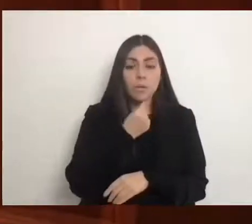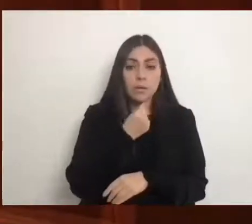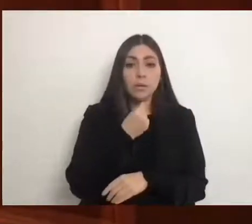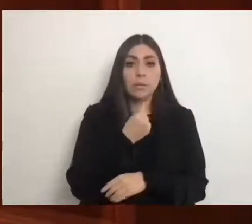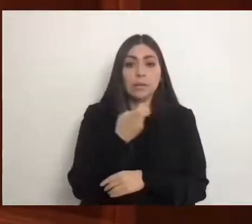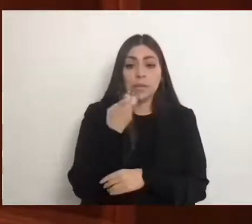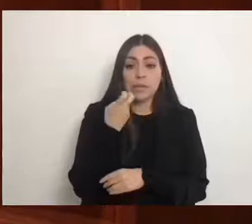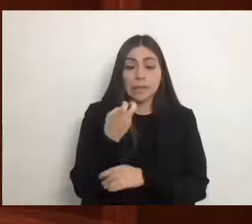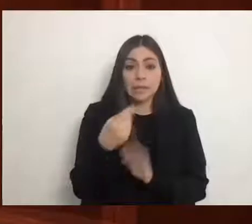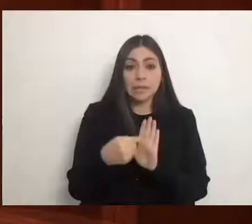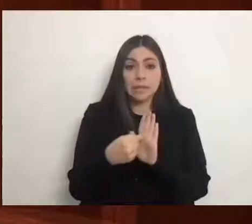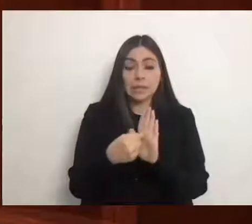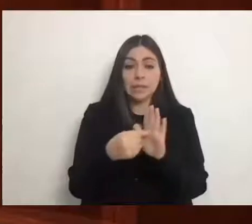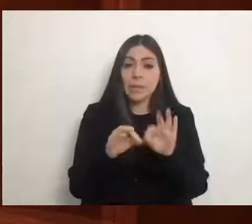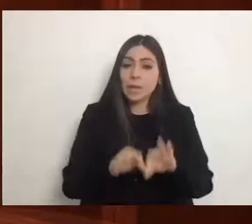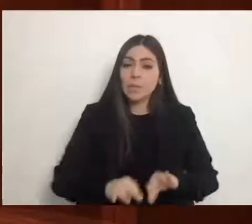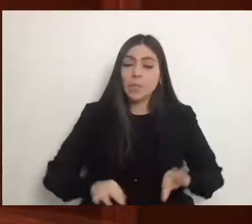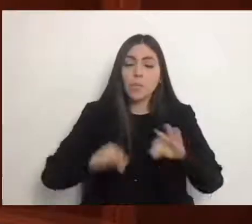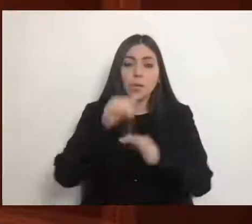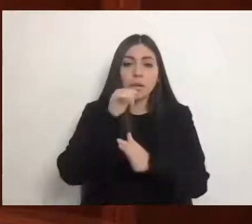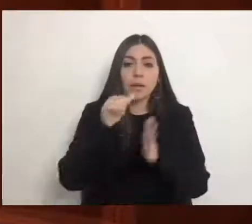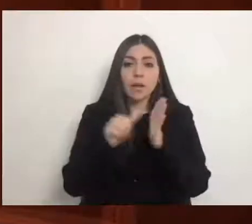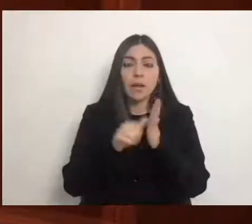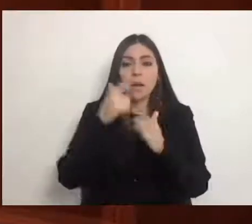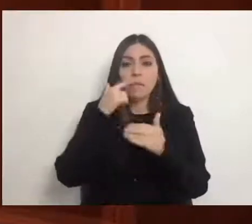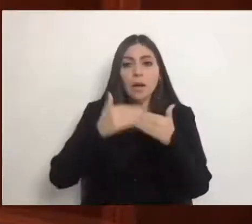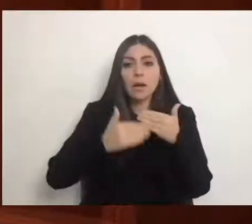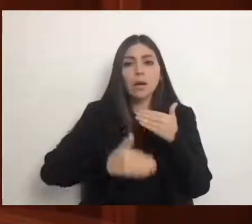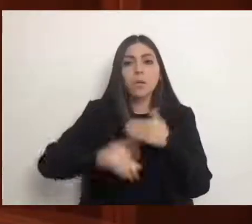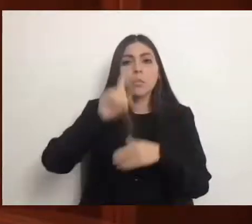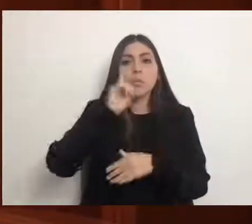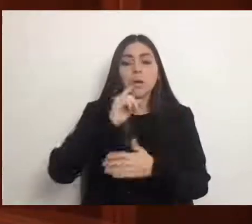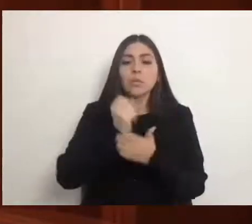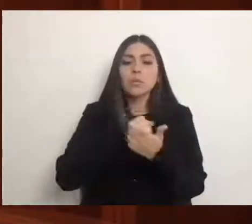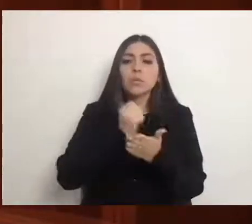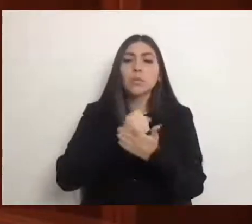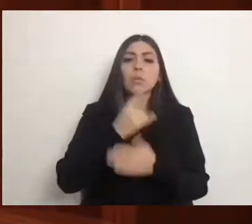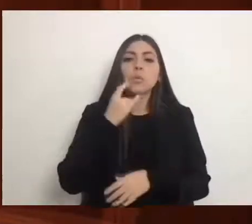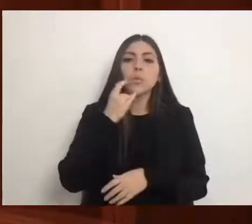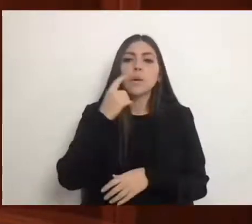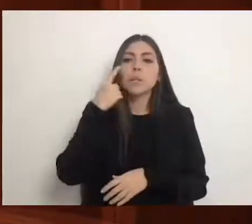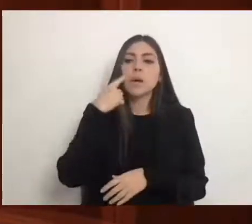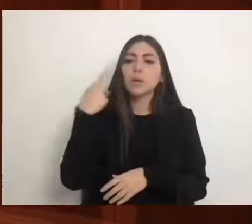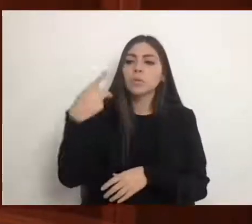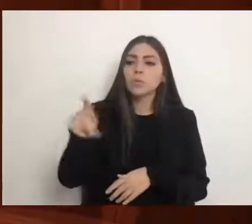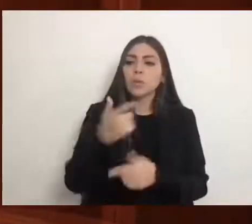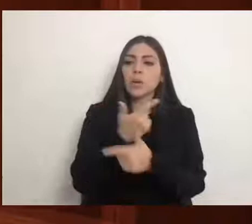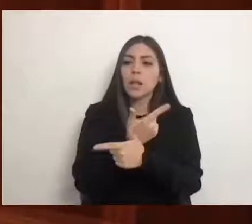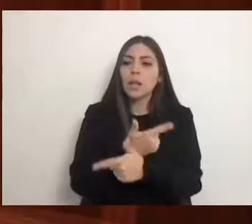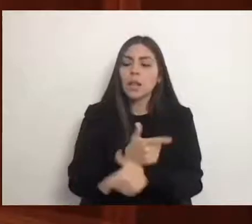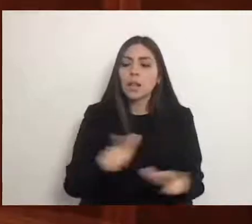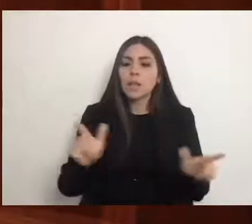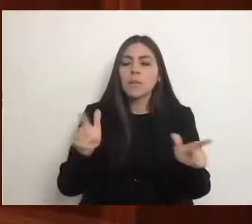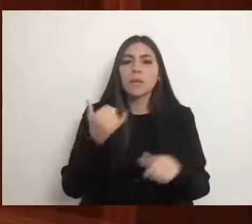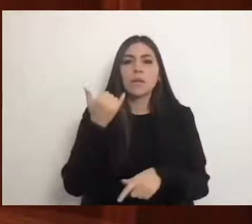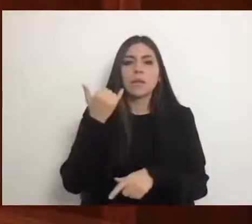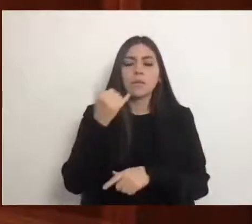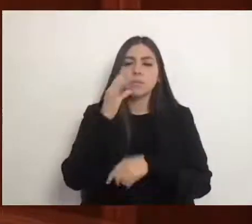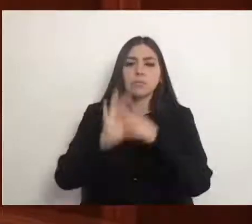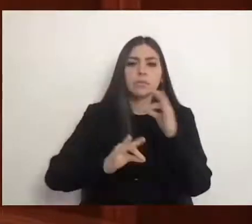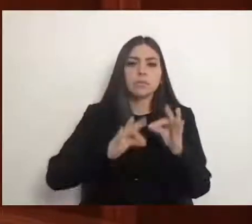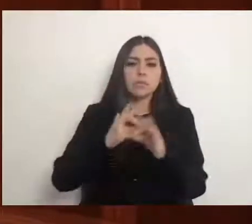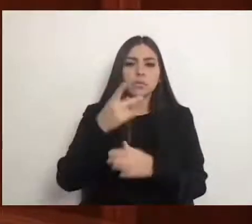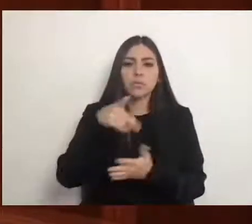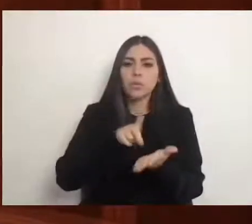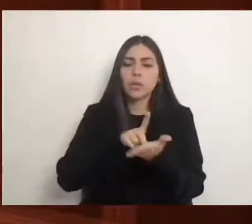un precedente para las mujeres en su lucha por el reconocimiento de sus libertades y el acceso pleno a su derecho